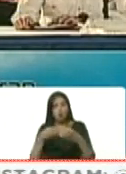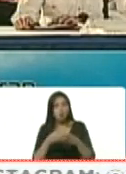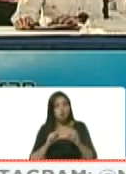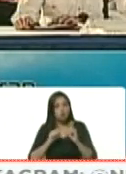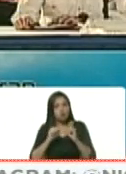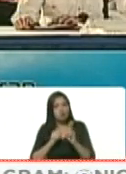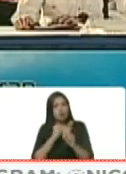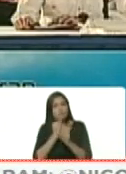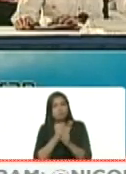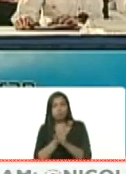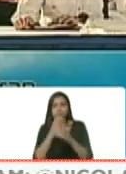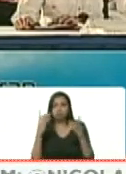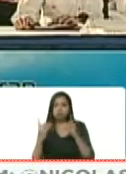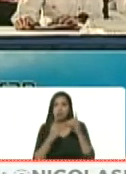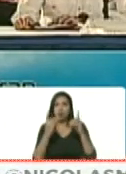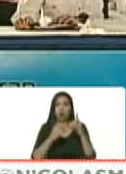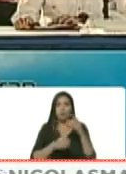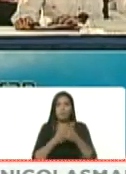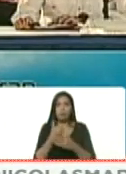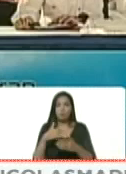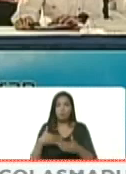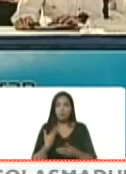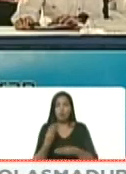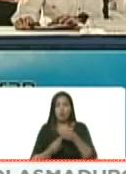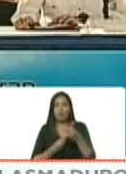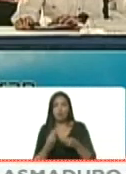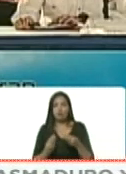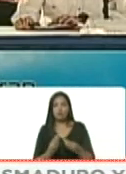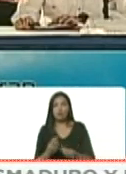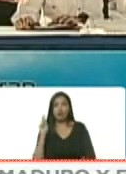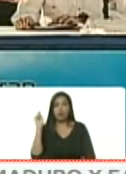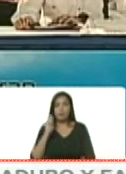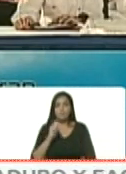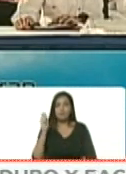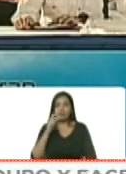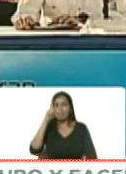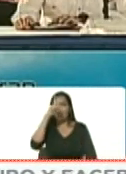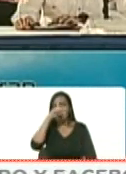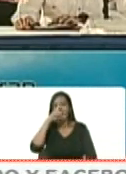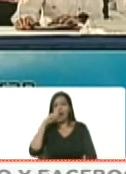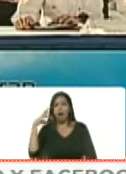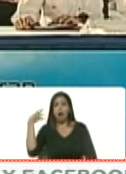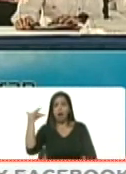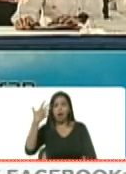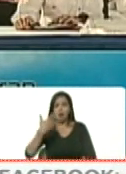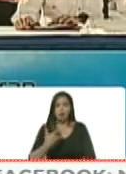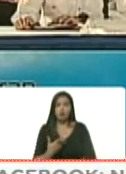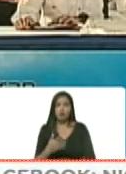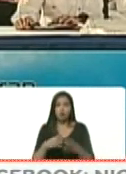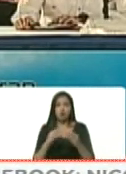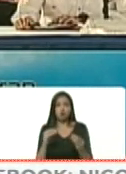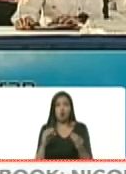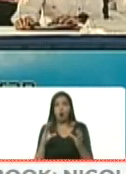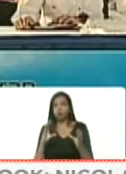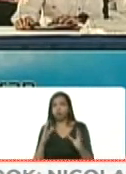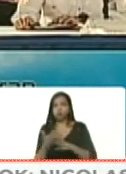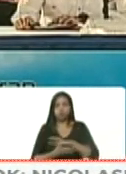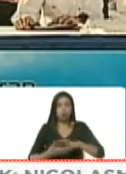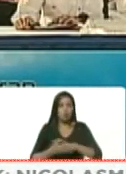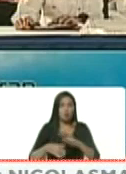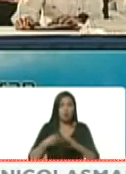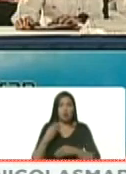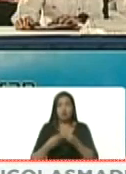permanente que sea capaz de pasar meses, años, cualquier coyuntura y